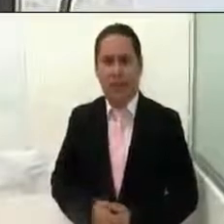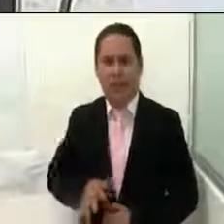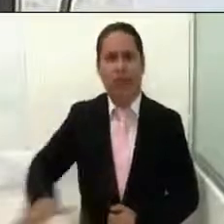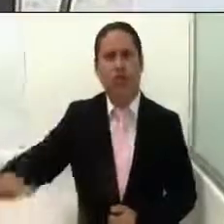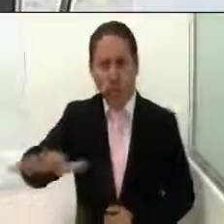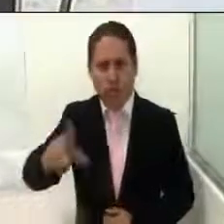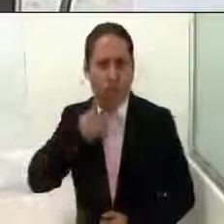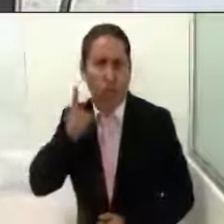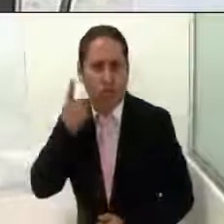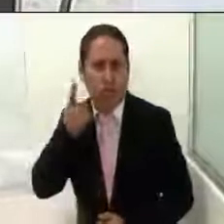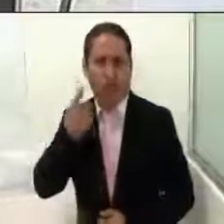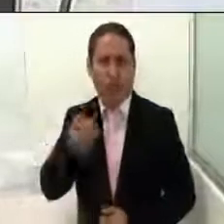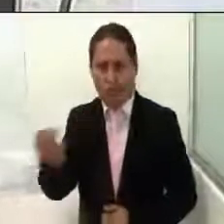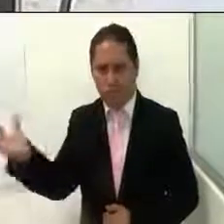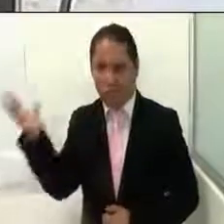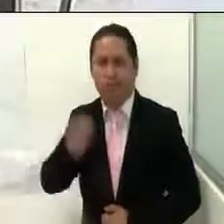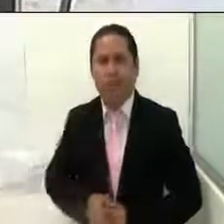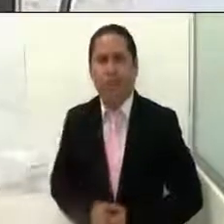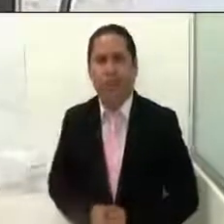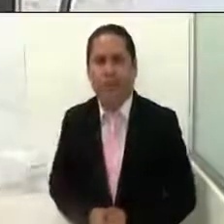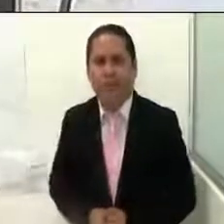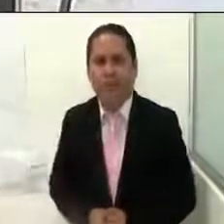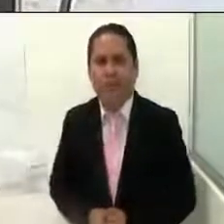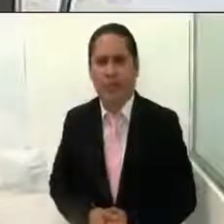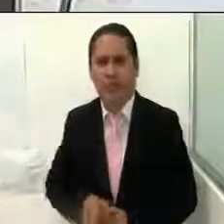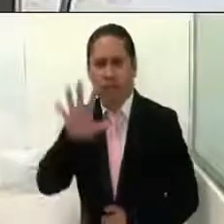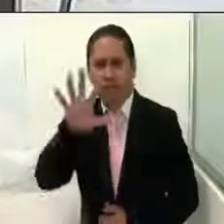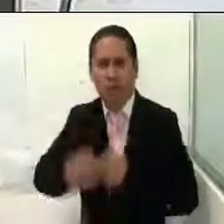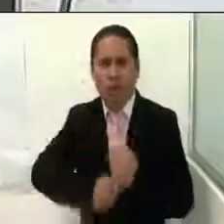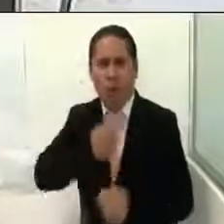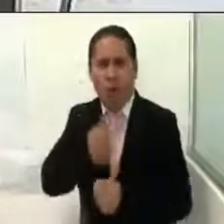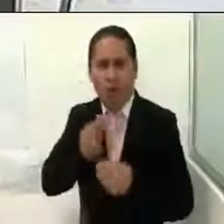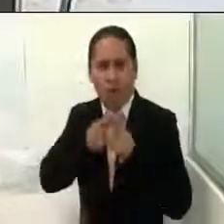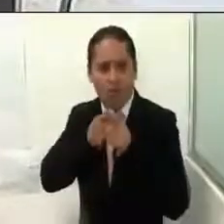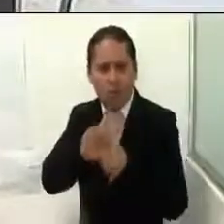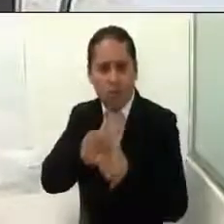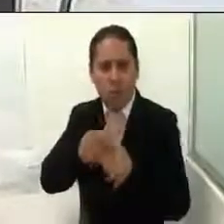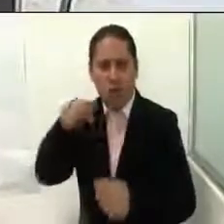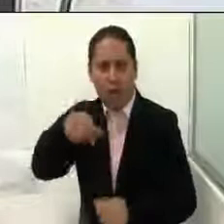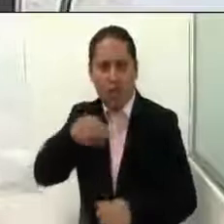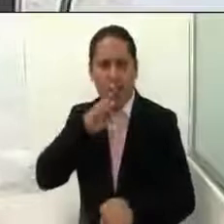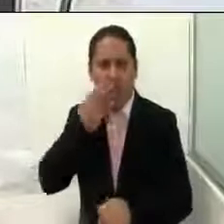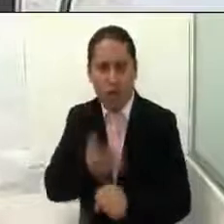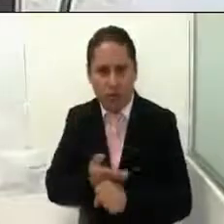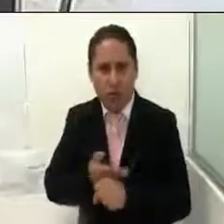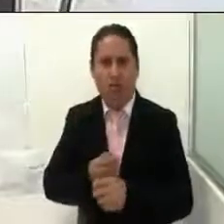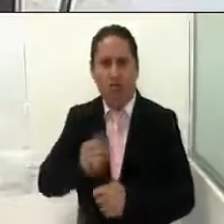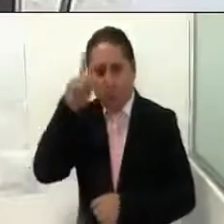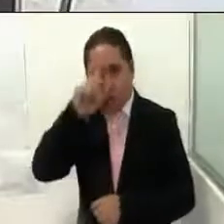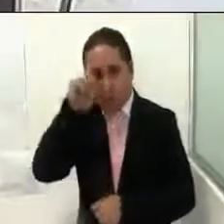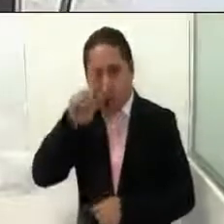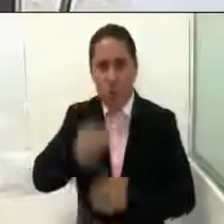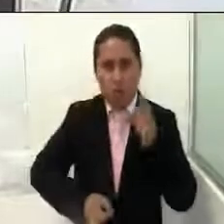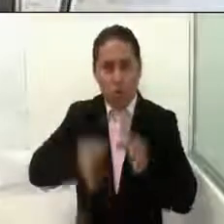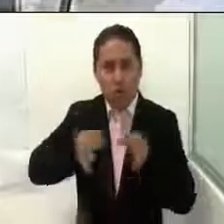diputados a 5 años como titular del instituto de la consejería jurídica y de asistencia